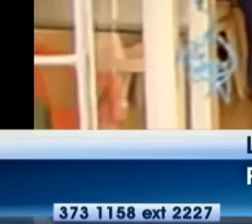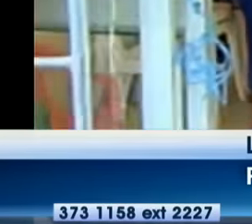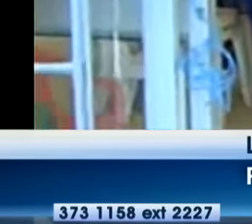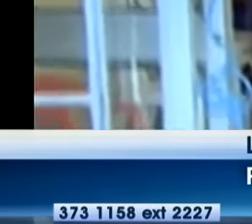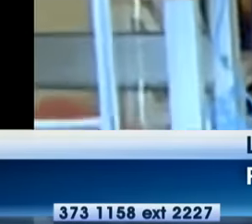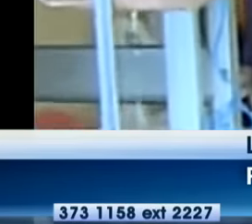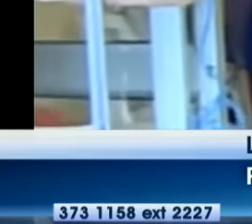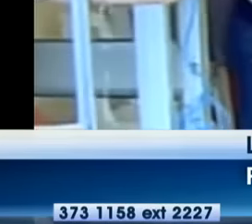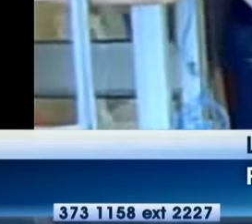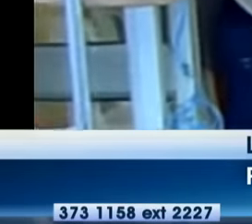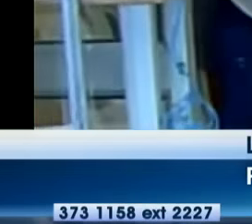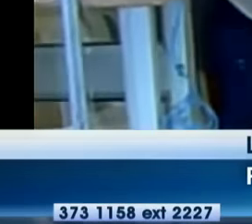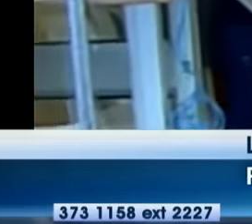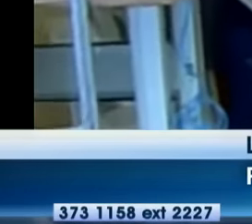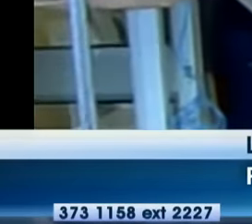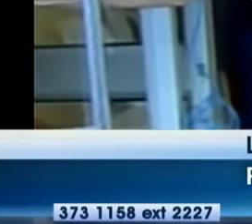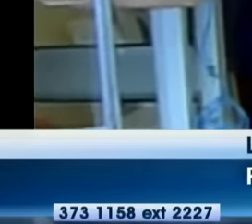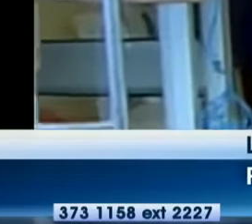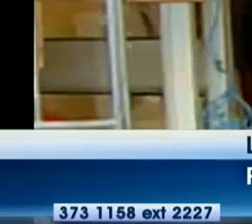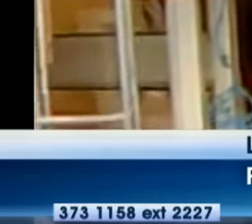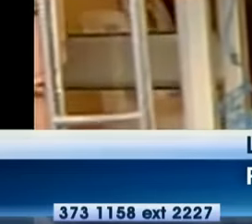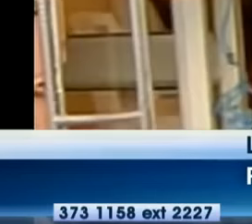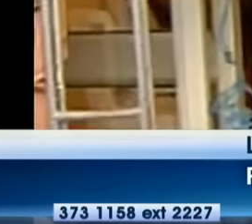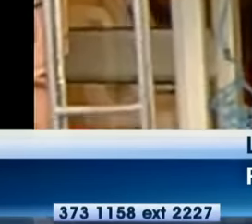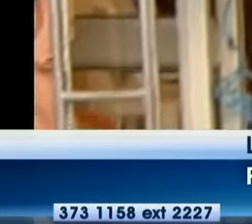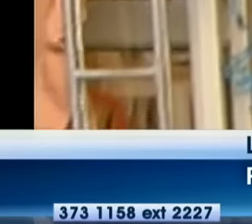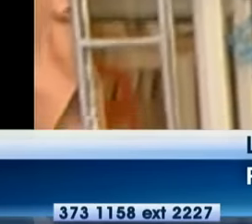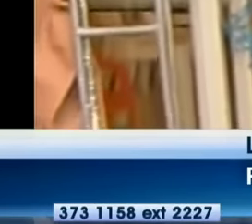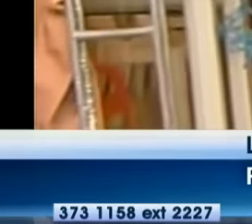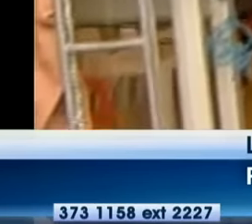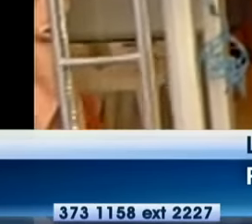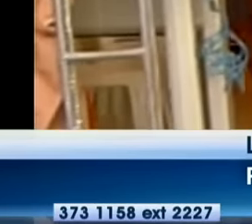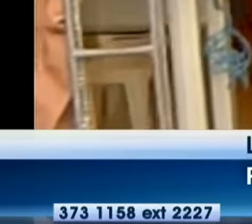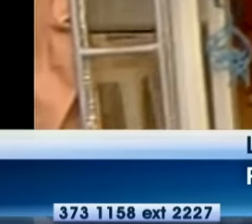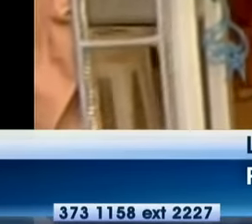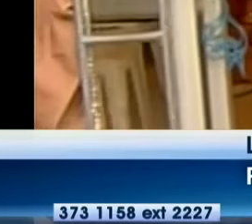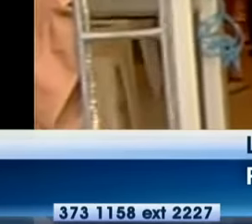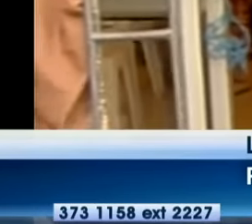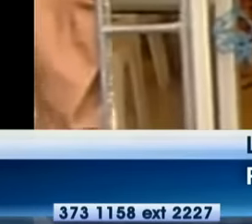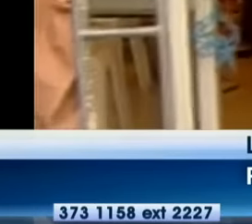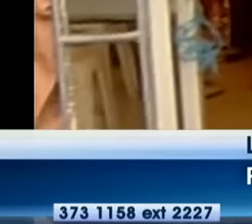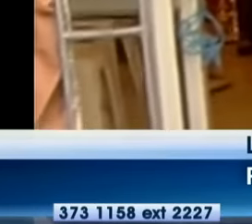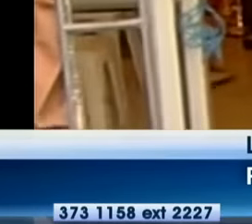apareciendo, incluso hasta aquí afuera. Aquí afuera en los exteriores del